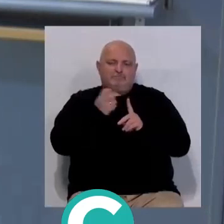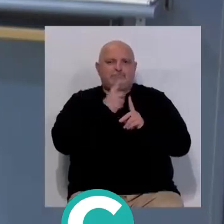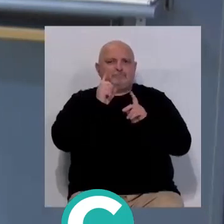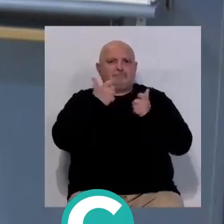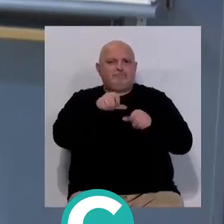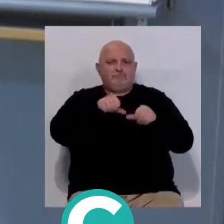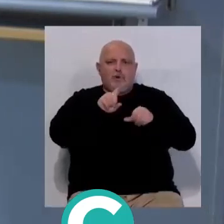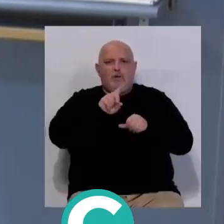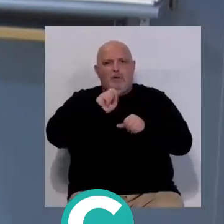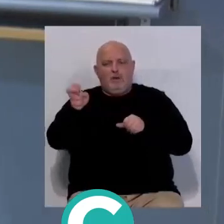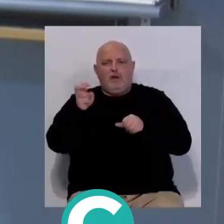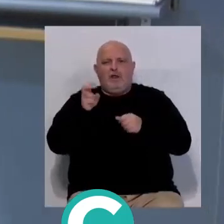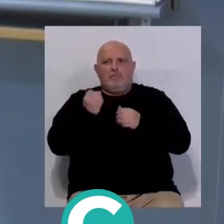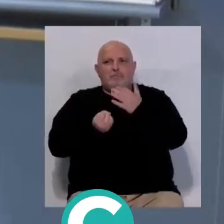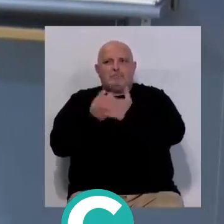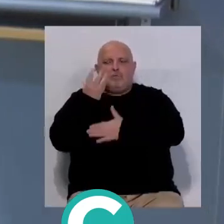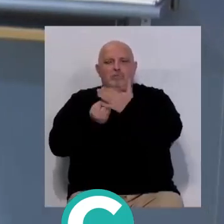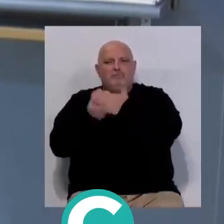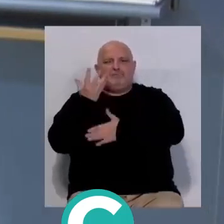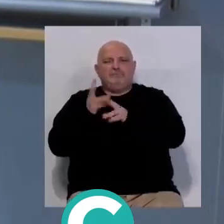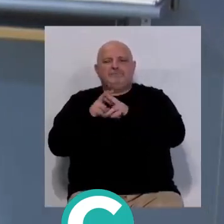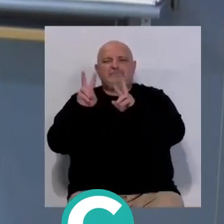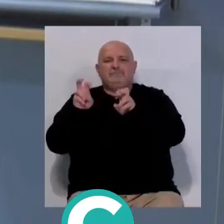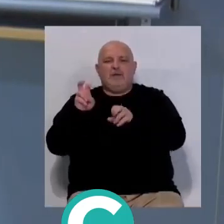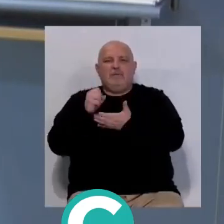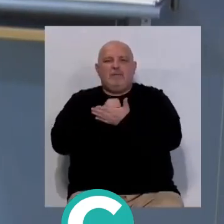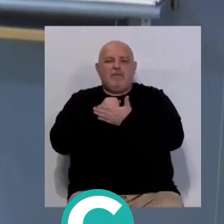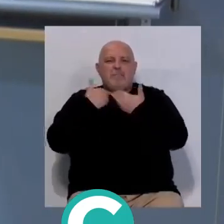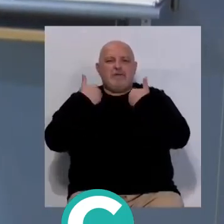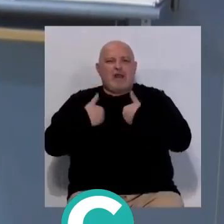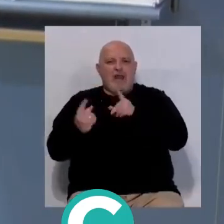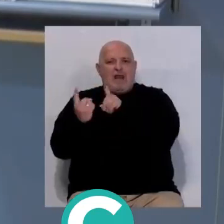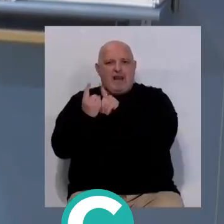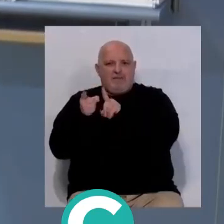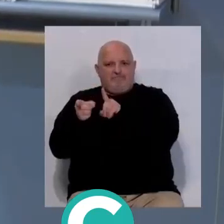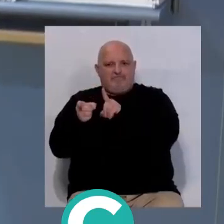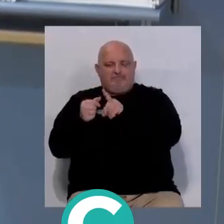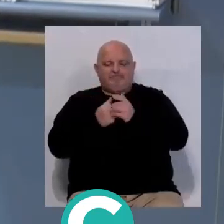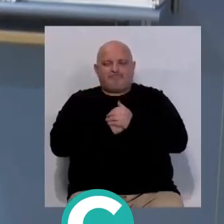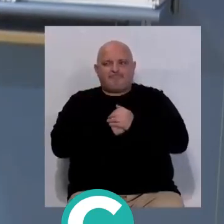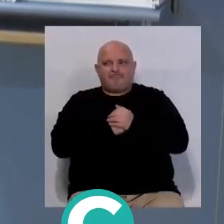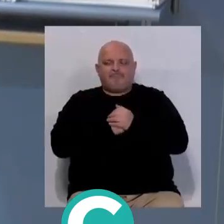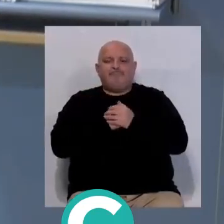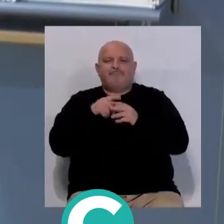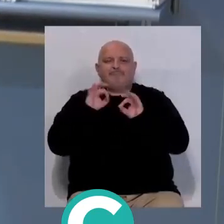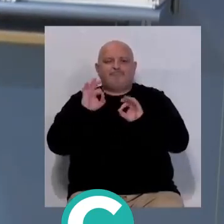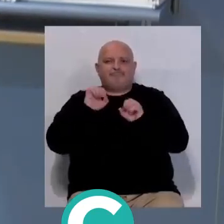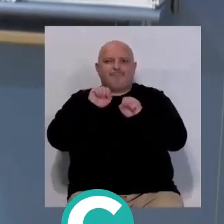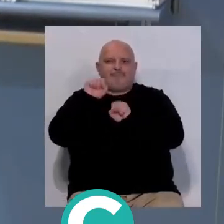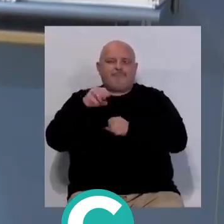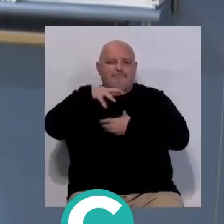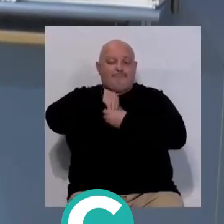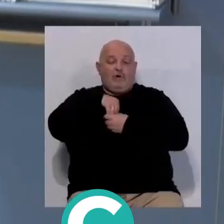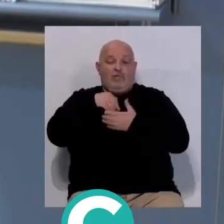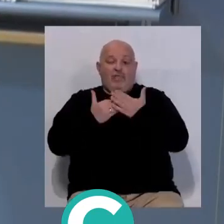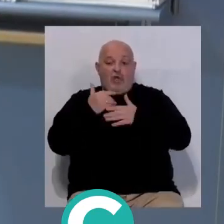cirugía, sino la irrupción de lo que se conoce como medicina personalizada y la inmunoterapia. Ya hoy